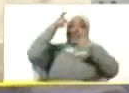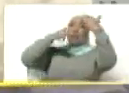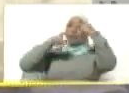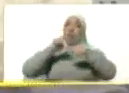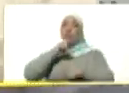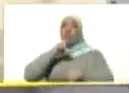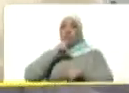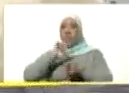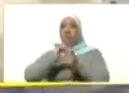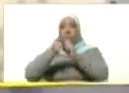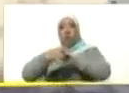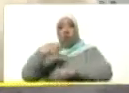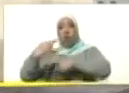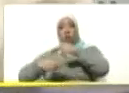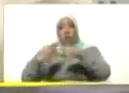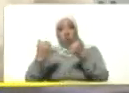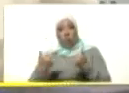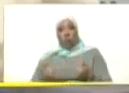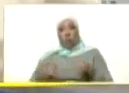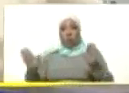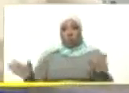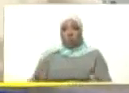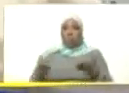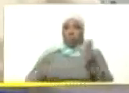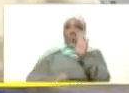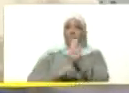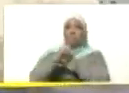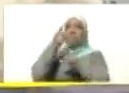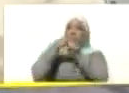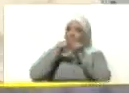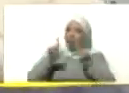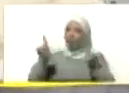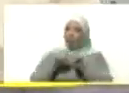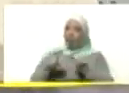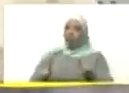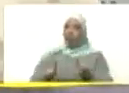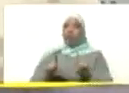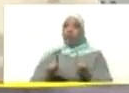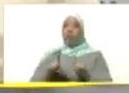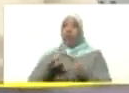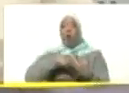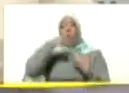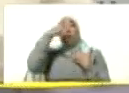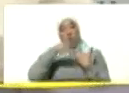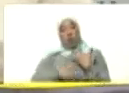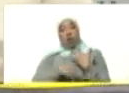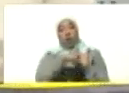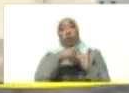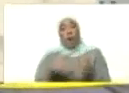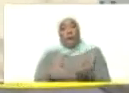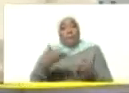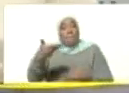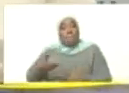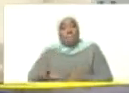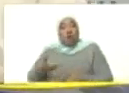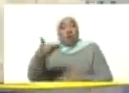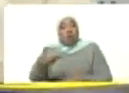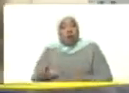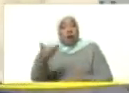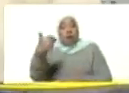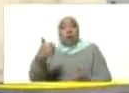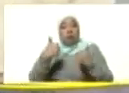verdaderamente retome el impulso de los grandes proyectos que llevaron a impactar